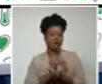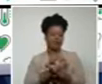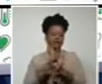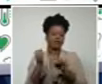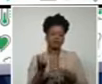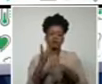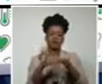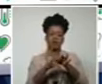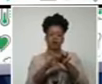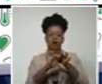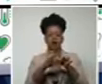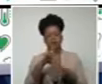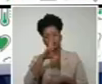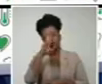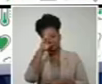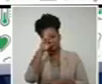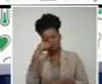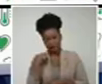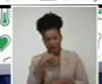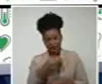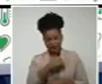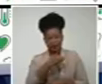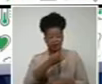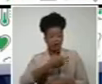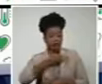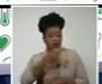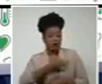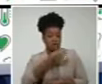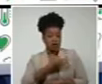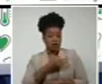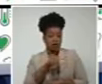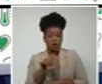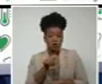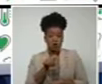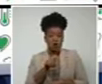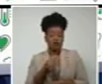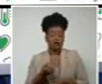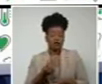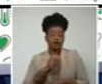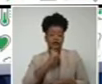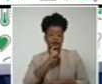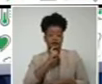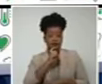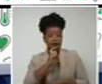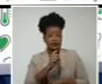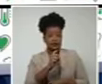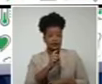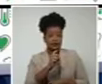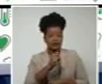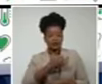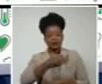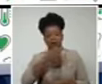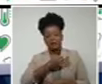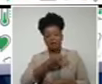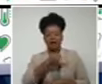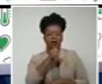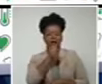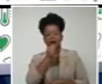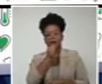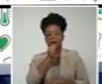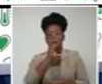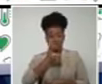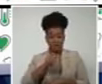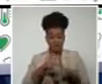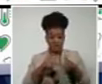interna y quien confiesa que la locuacidad no es su fuerte, por eso resultó imposible obtener alguna declaración en audio o en video, pero sí